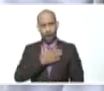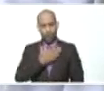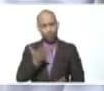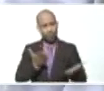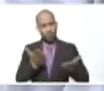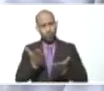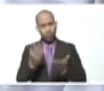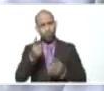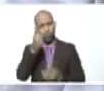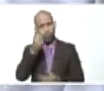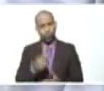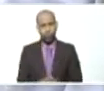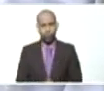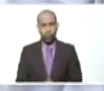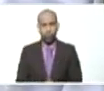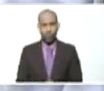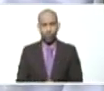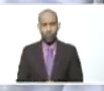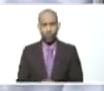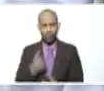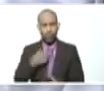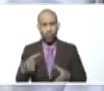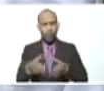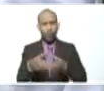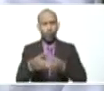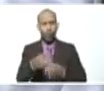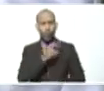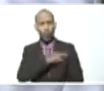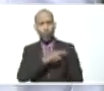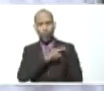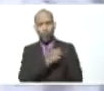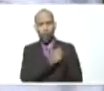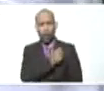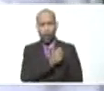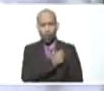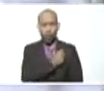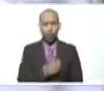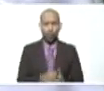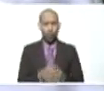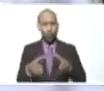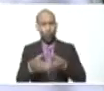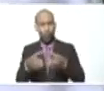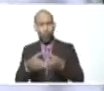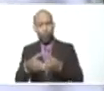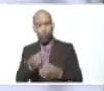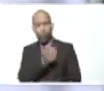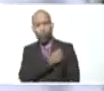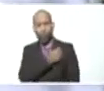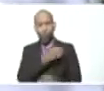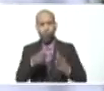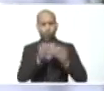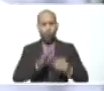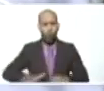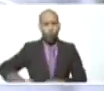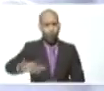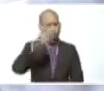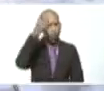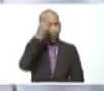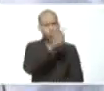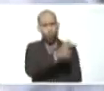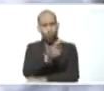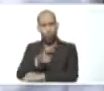tuyo, al orden episcopal, a los presbíteros y diáconos y a todo el pueblo redimido por ti.